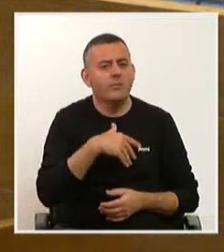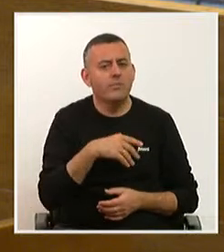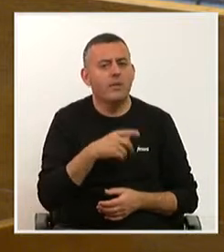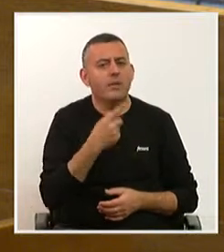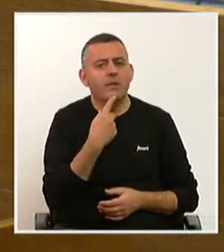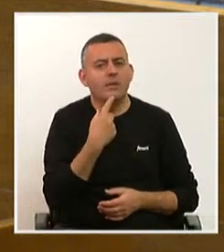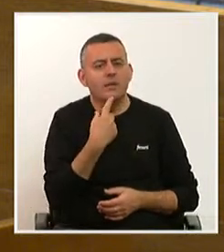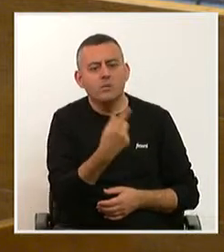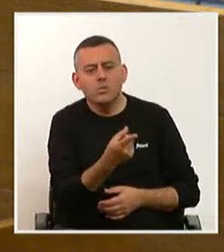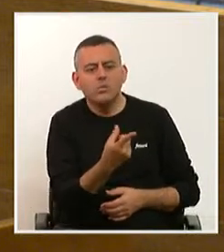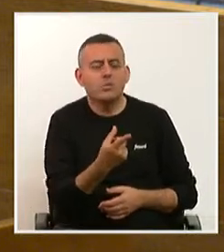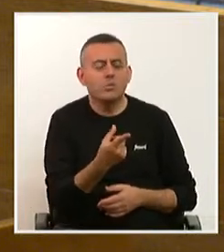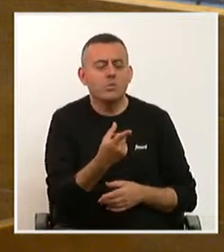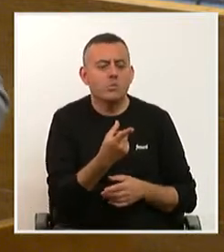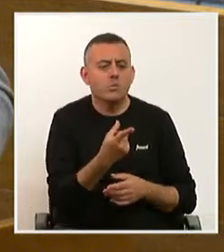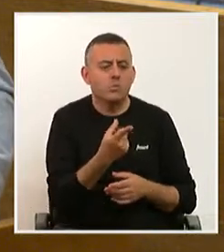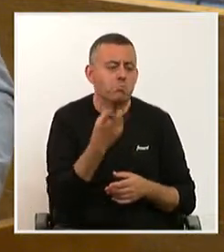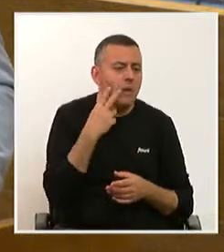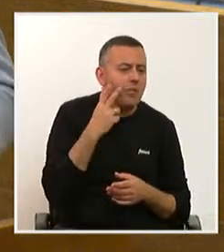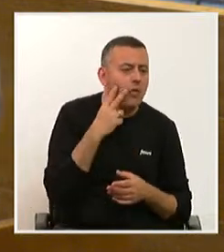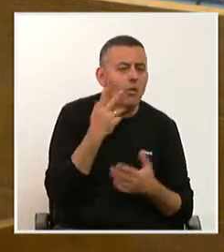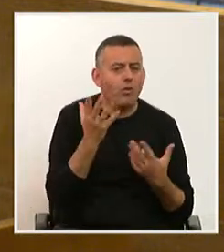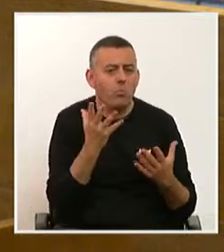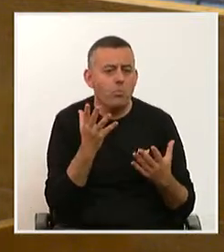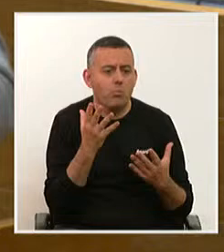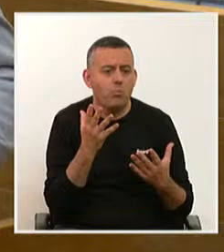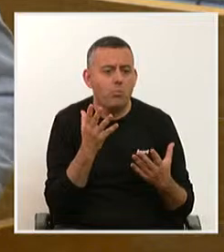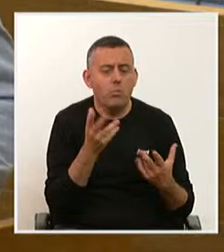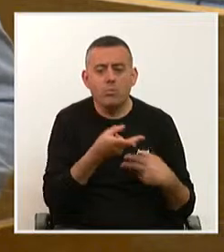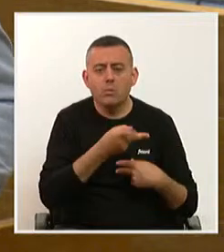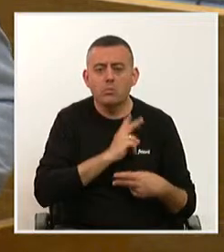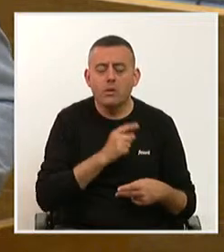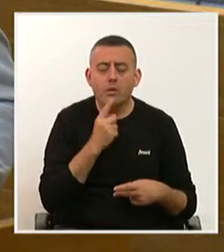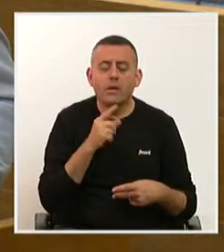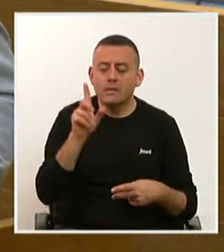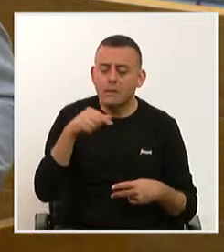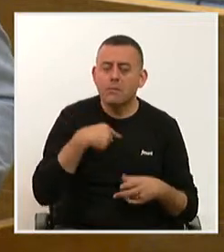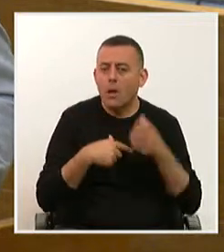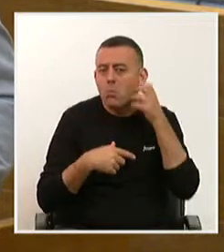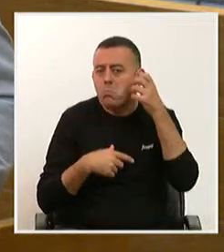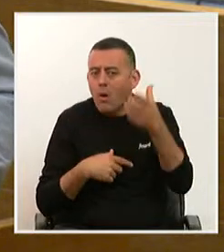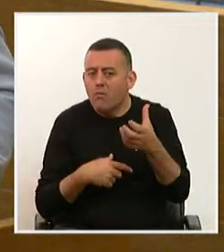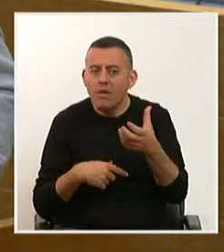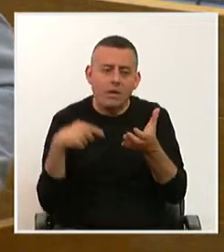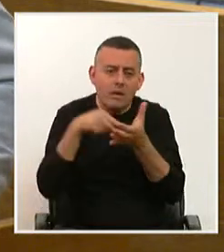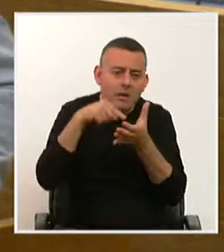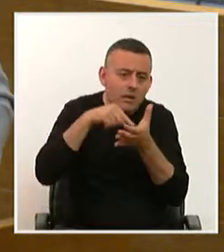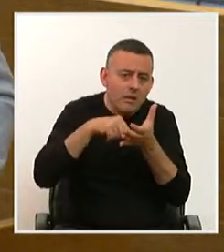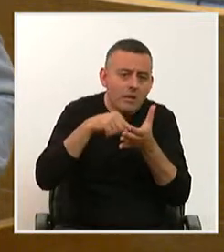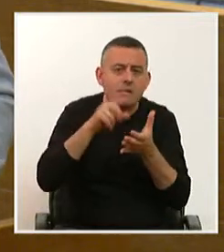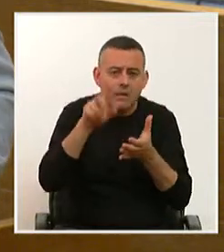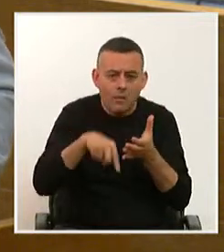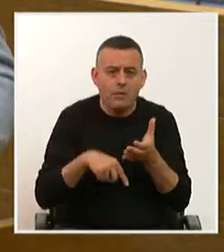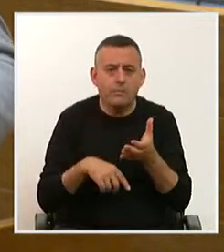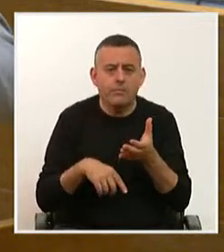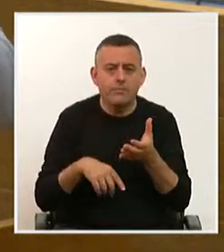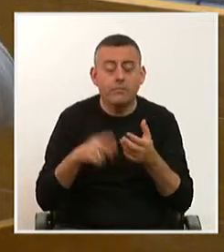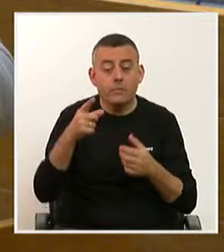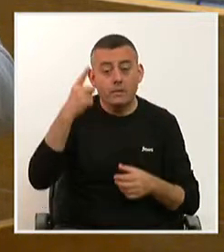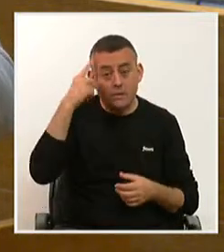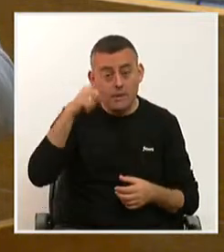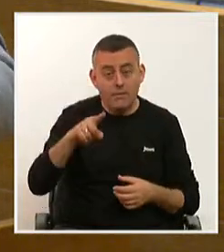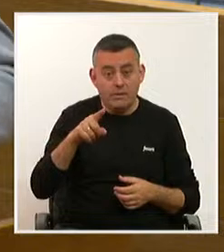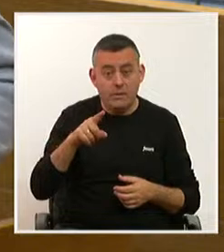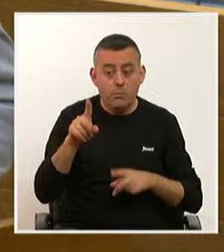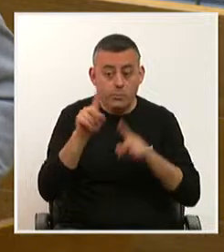siu es que seg el m y sa que el problema presencial en adolesc es el